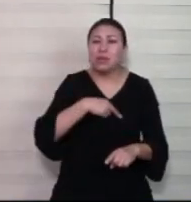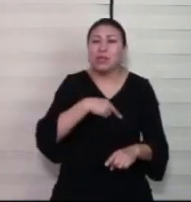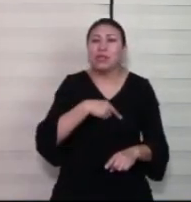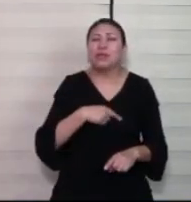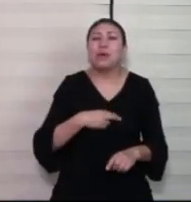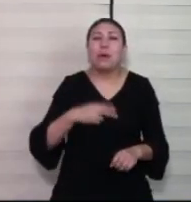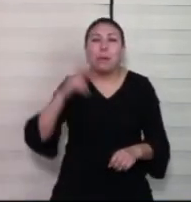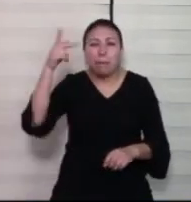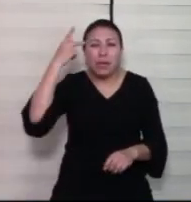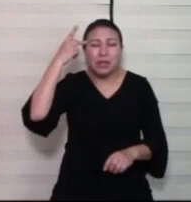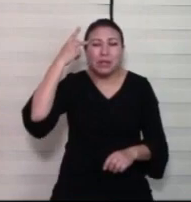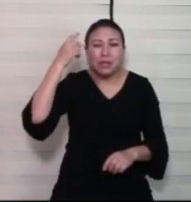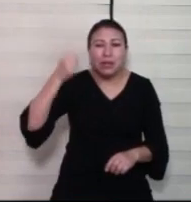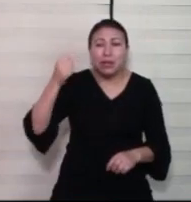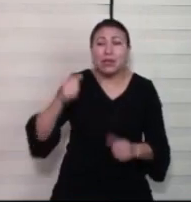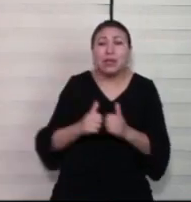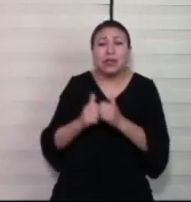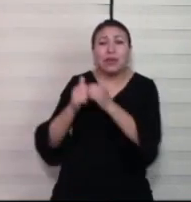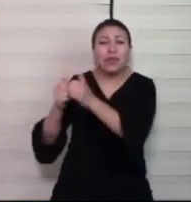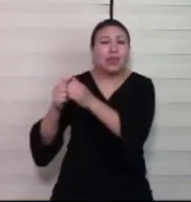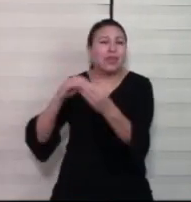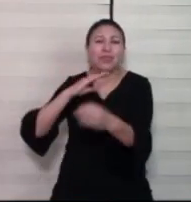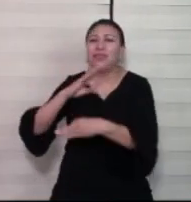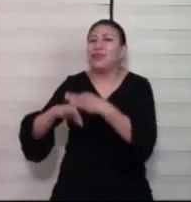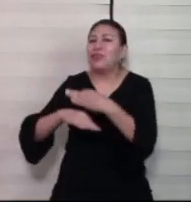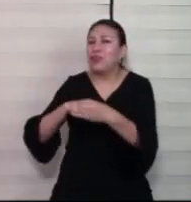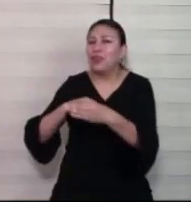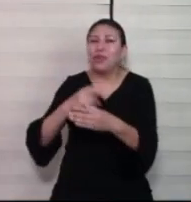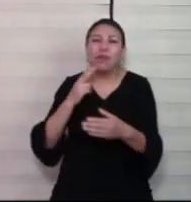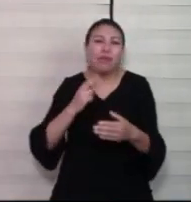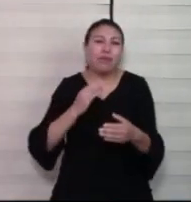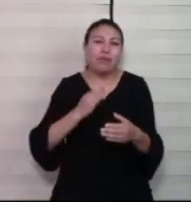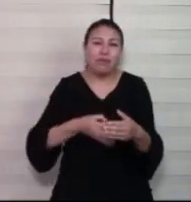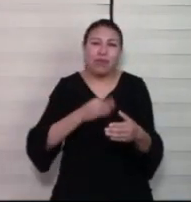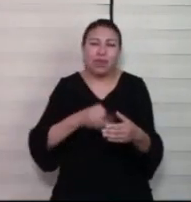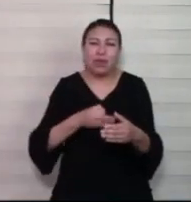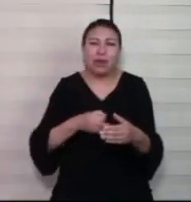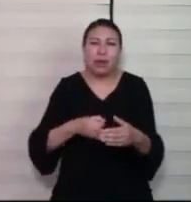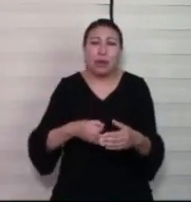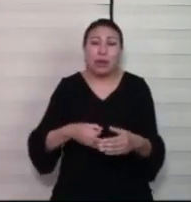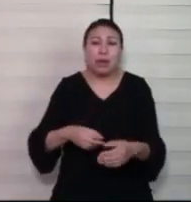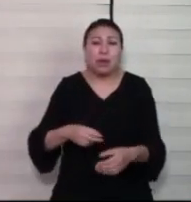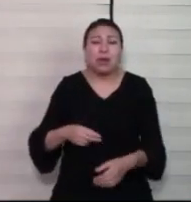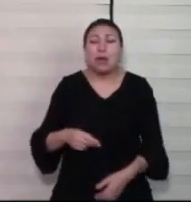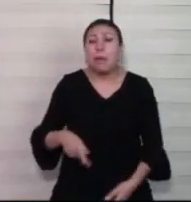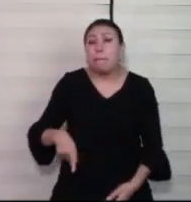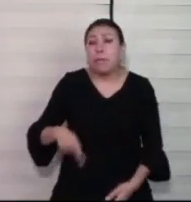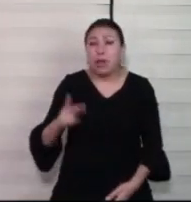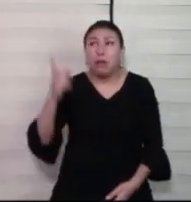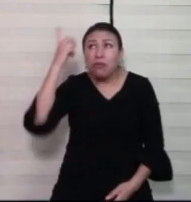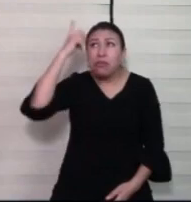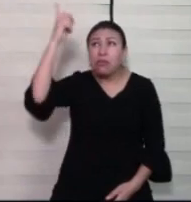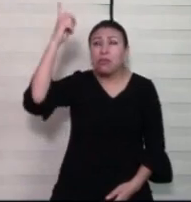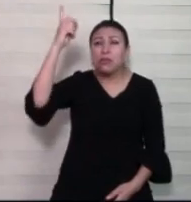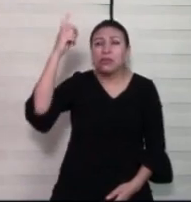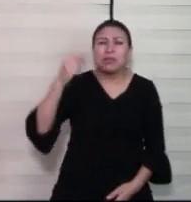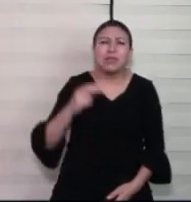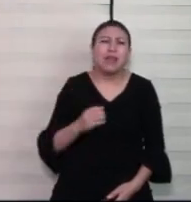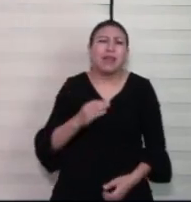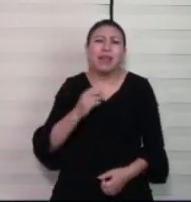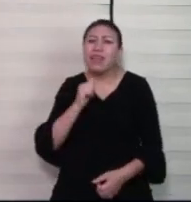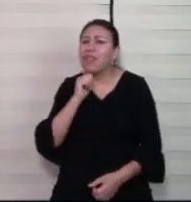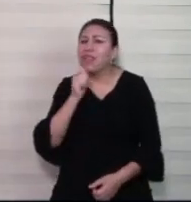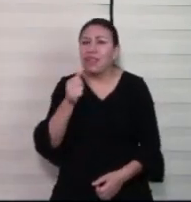¿verdad? Pero con el Señor no es así. Con el Señor es nada nos faltará.